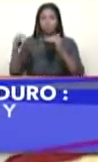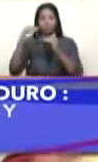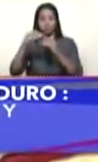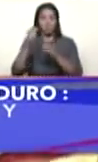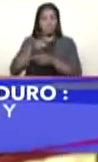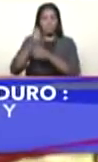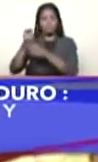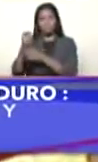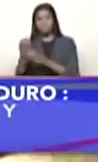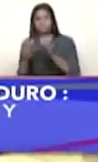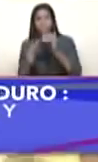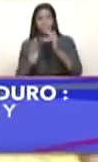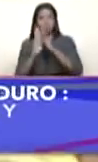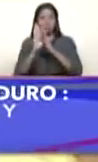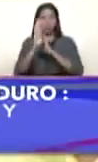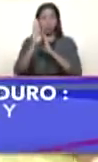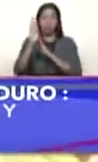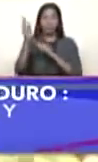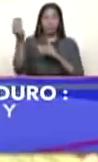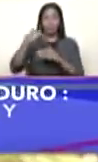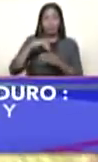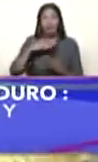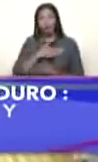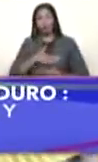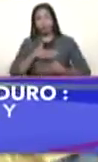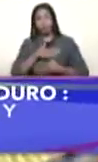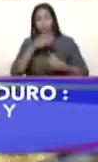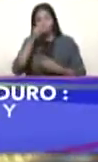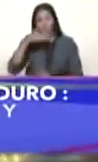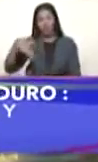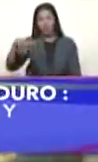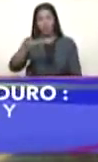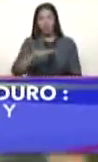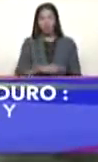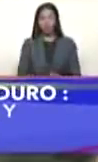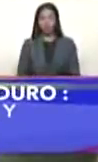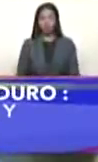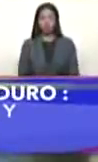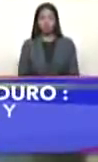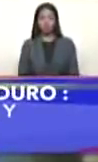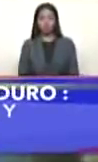producción para satisfacción de nuestro pueblo.